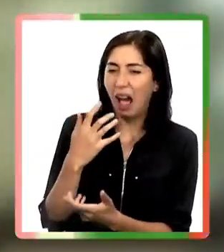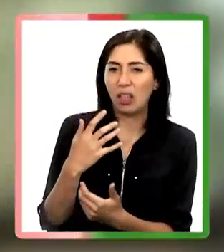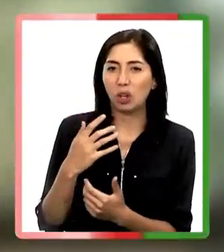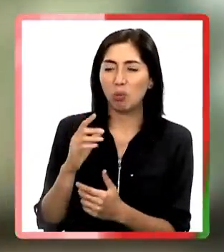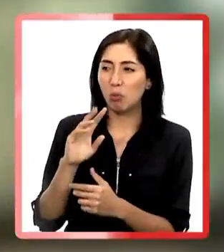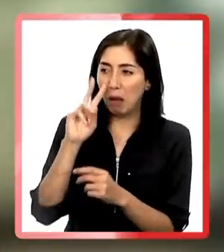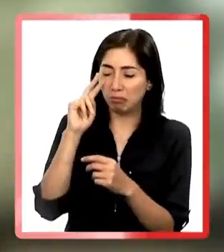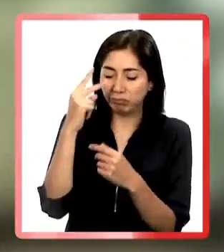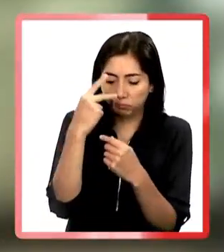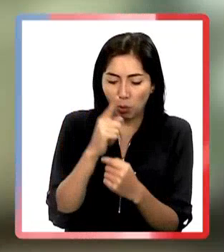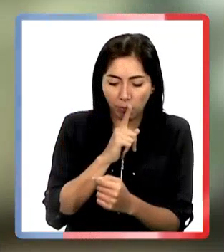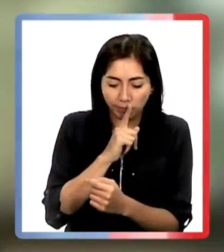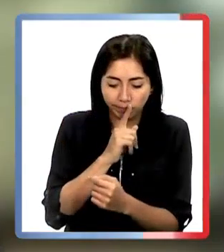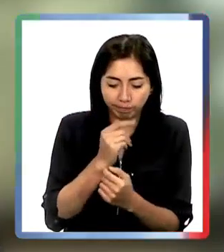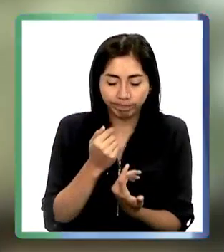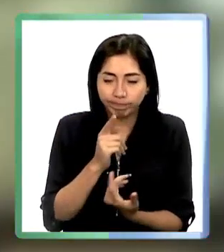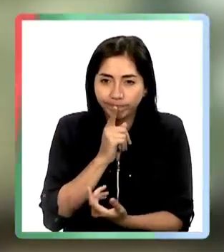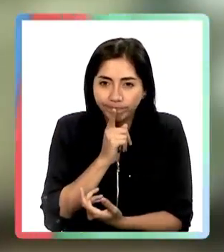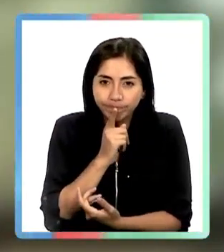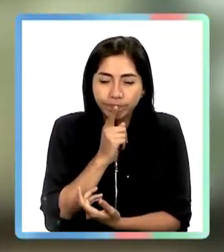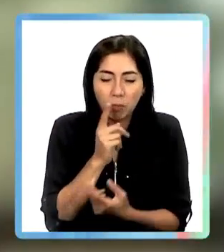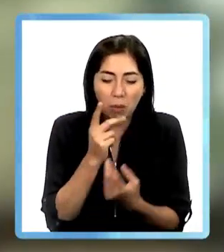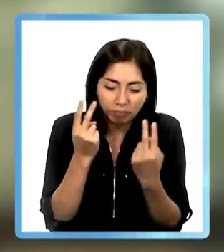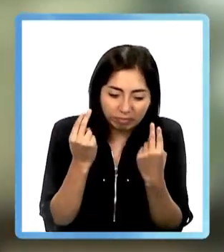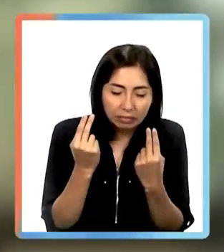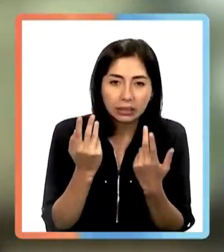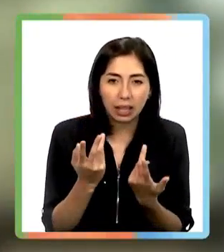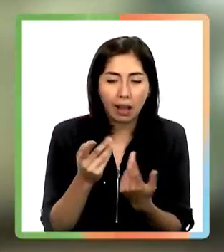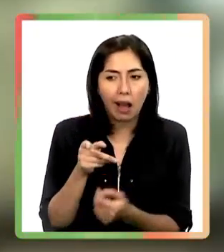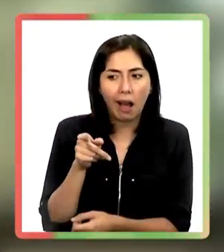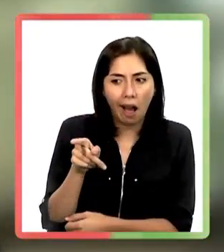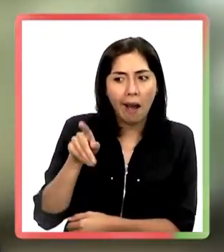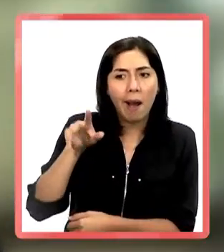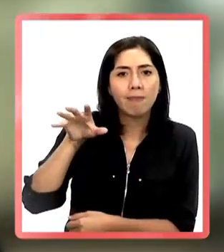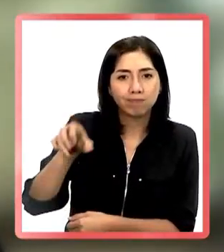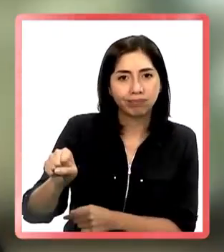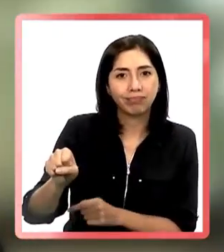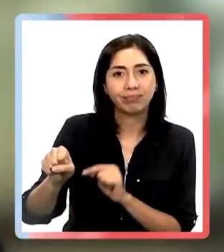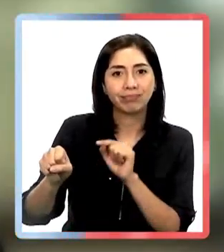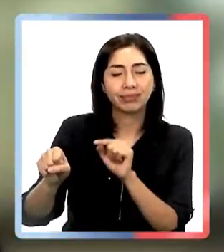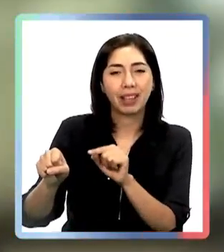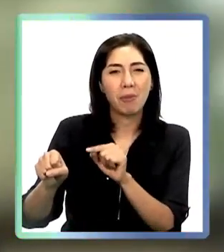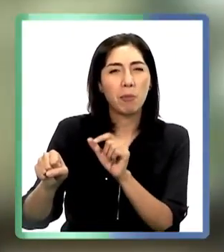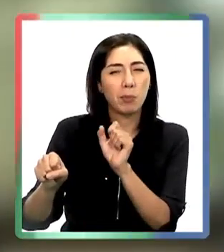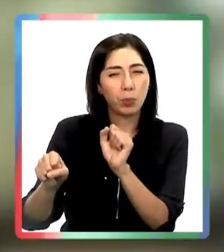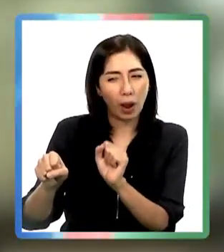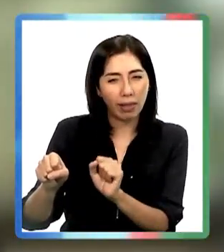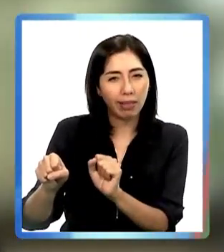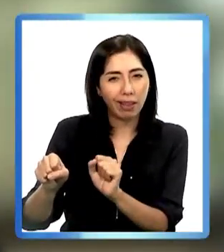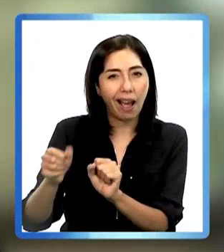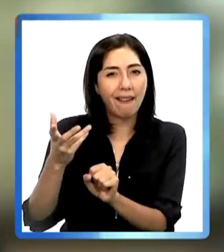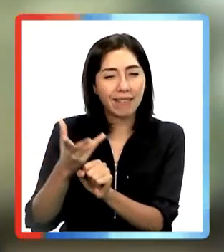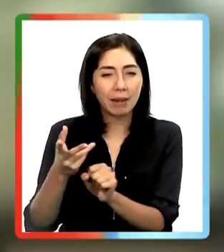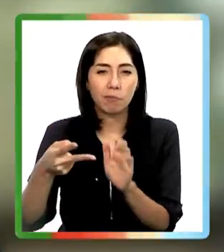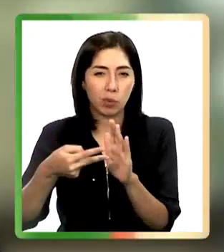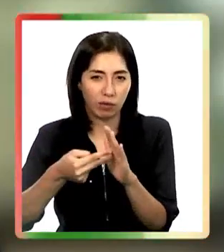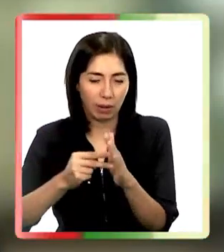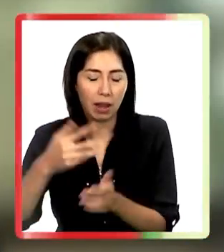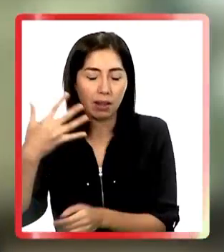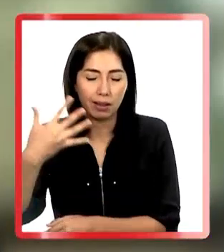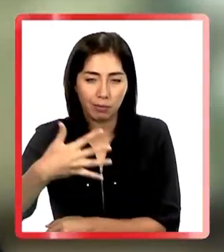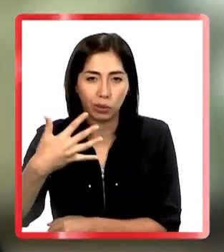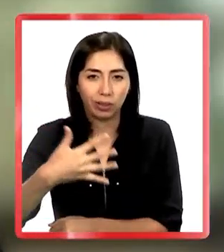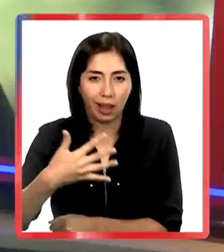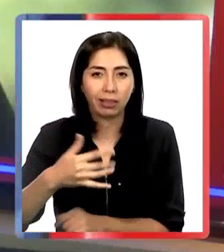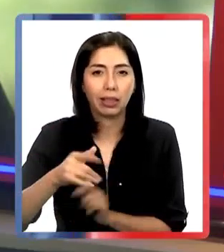agresividad, de introspección, ¿no? Esas son señales primarias que pueden haber, que